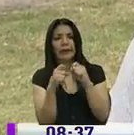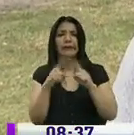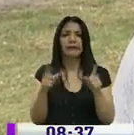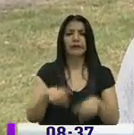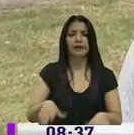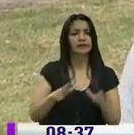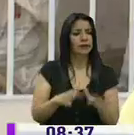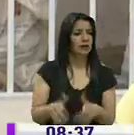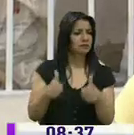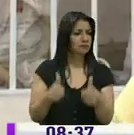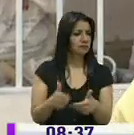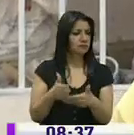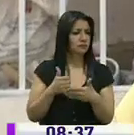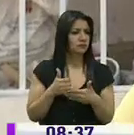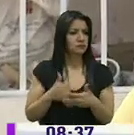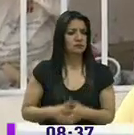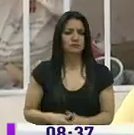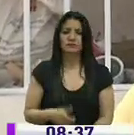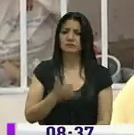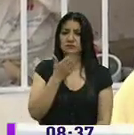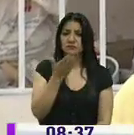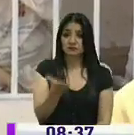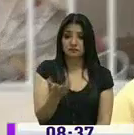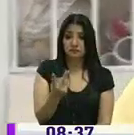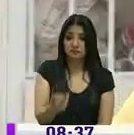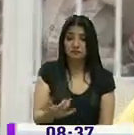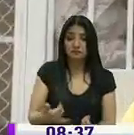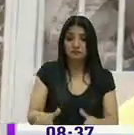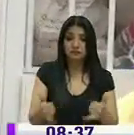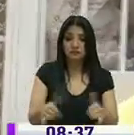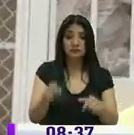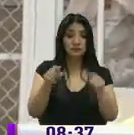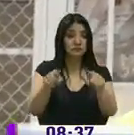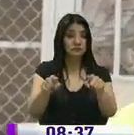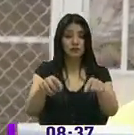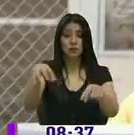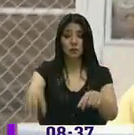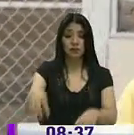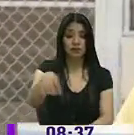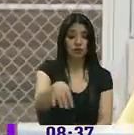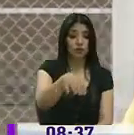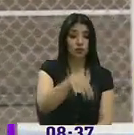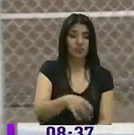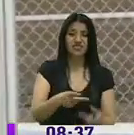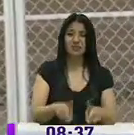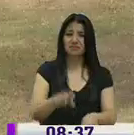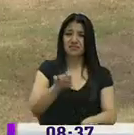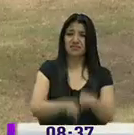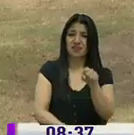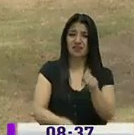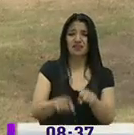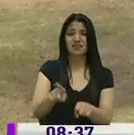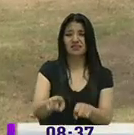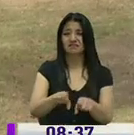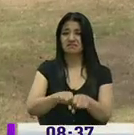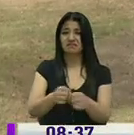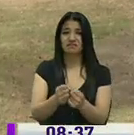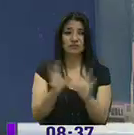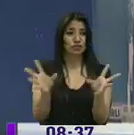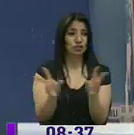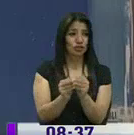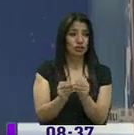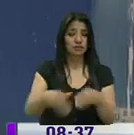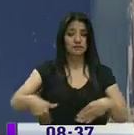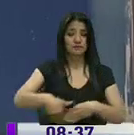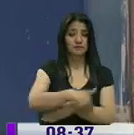bueno súper mal porque imagínense no esa parte ya está puro hueco esto aquí está dañado el parque se encuentra ubicado entre